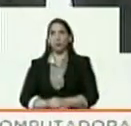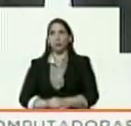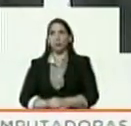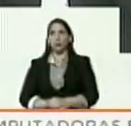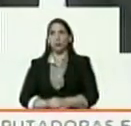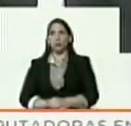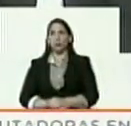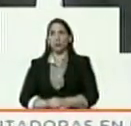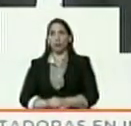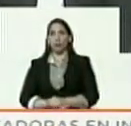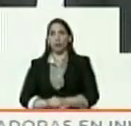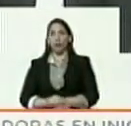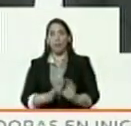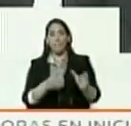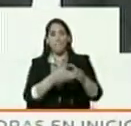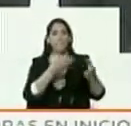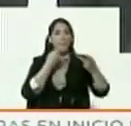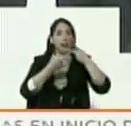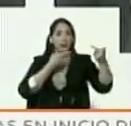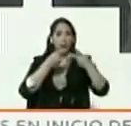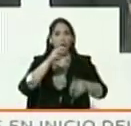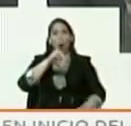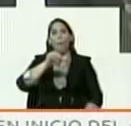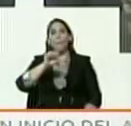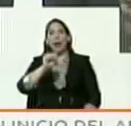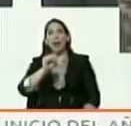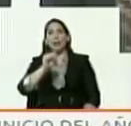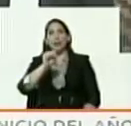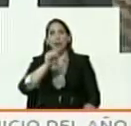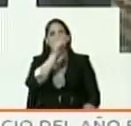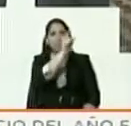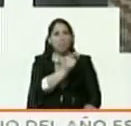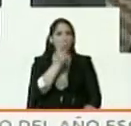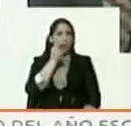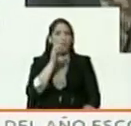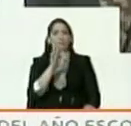partido MAS, el ciudadano Felipe Mujica.